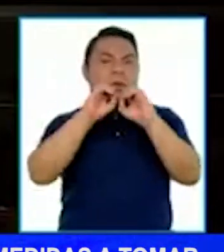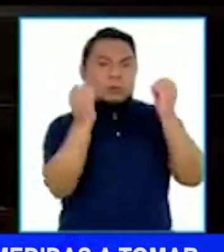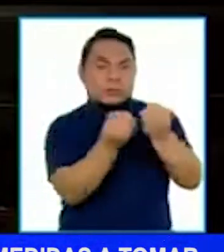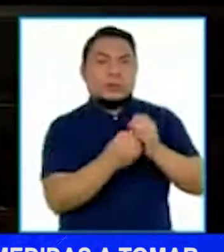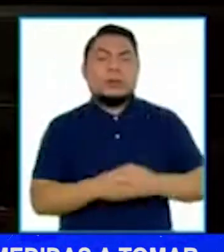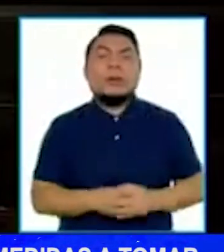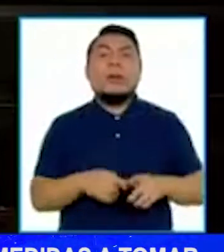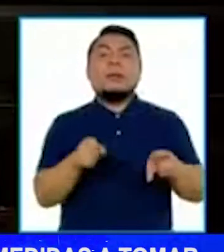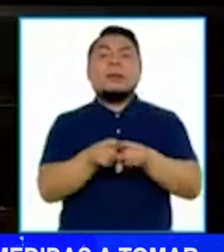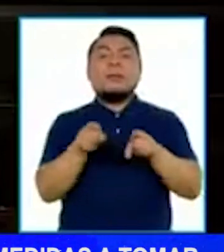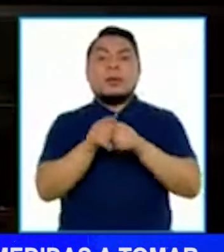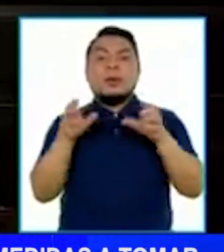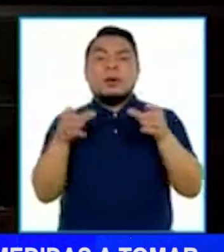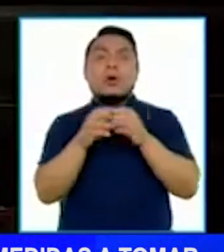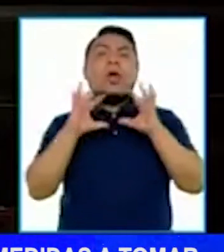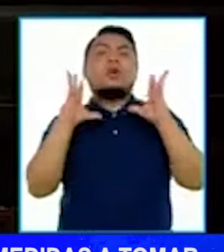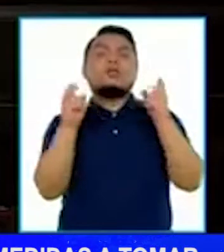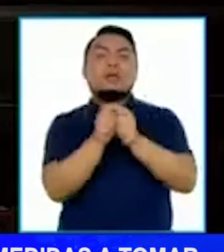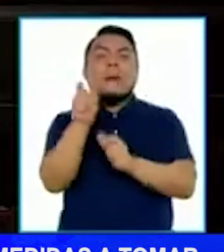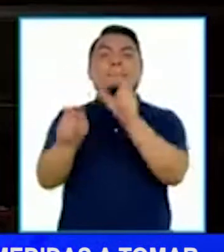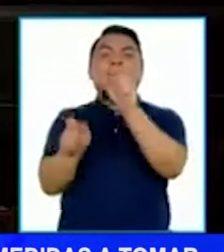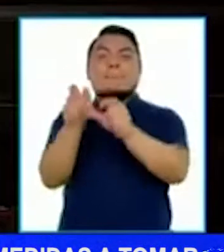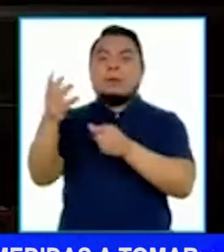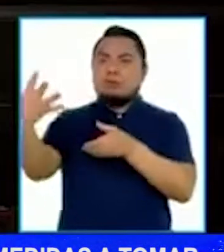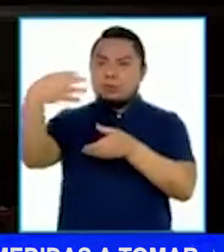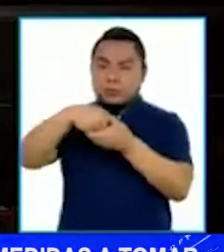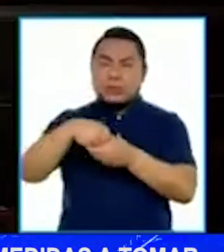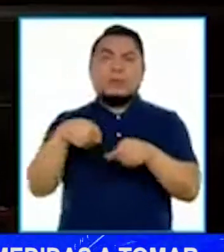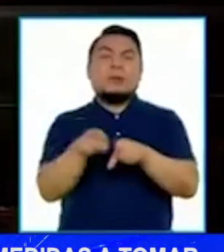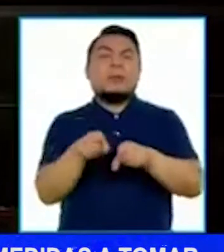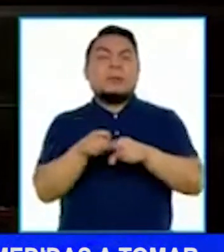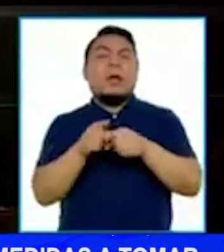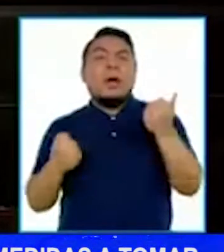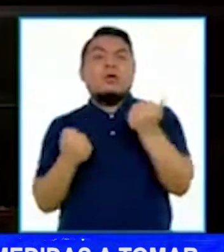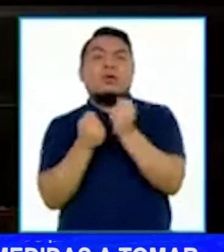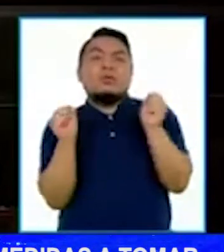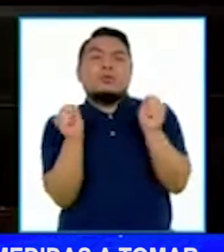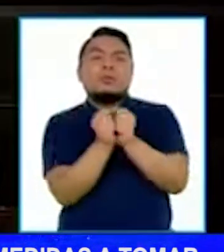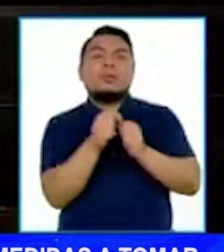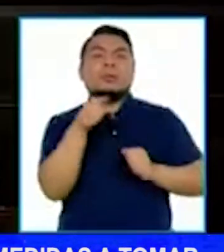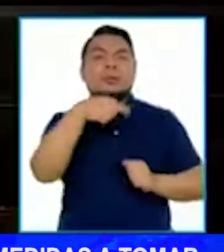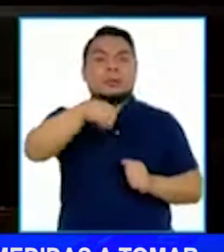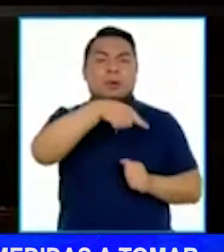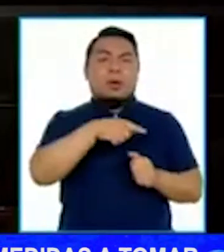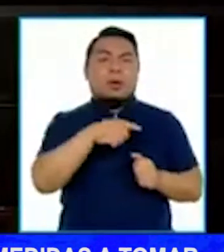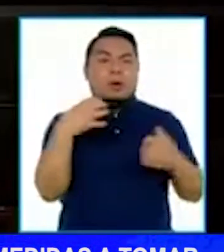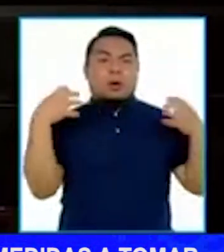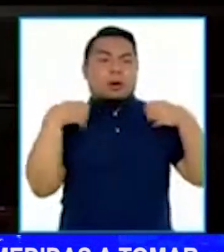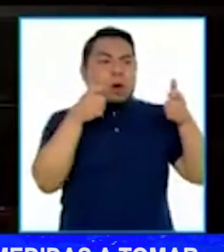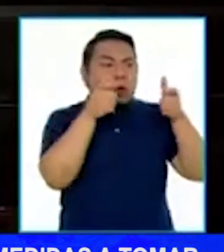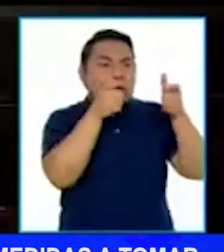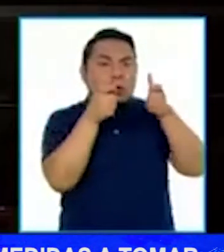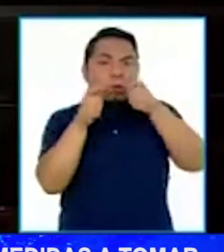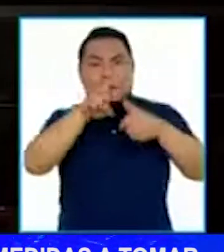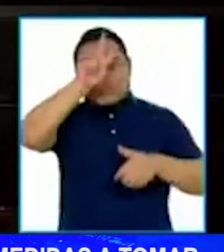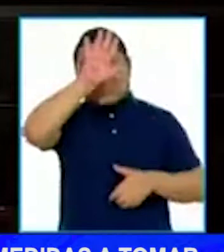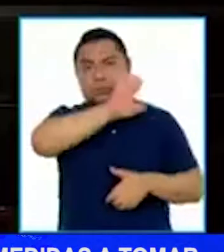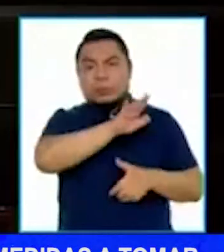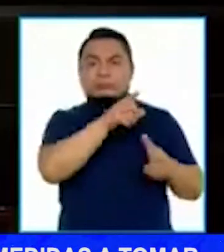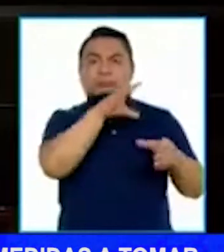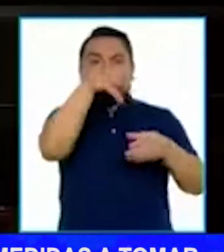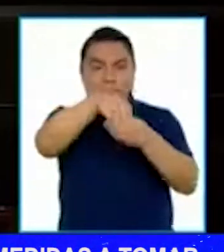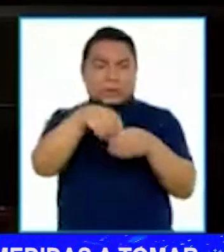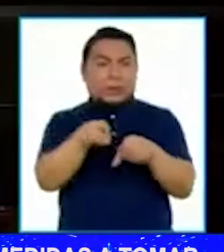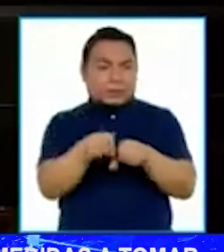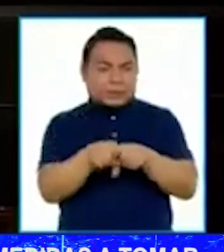otras organizaciones, a entidades de la sociedad civil con el acompañamiento de la Contraloría General